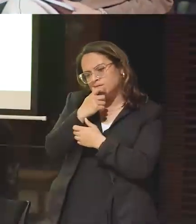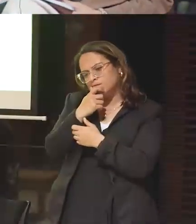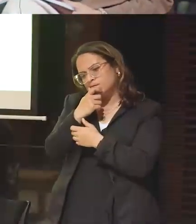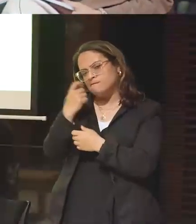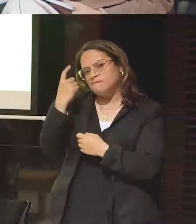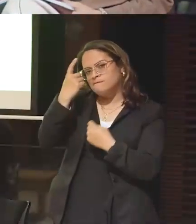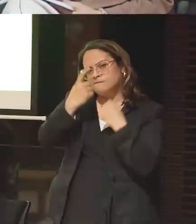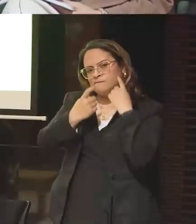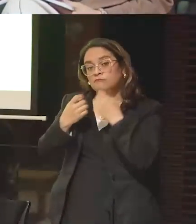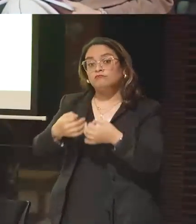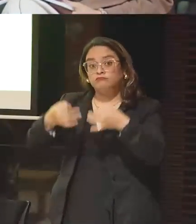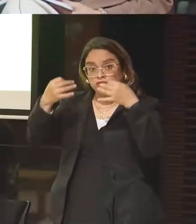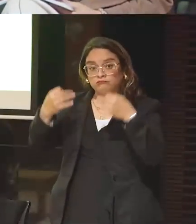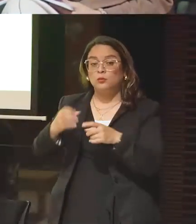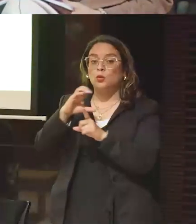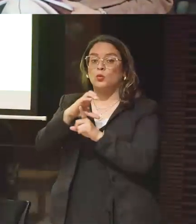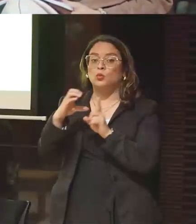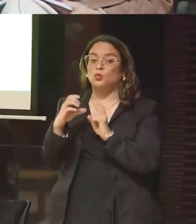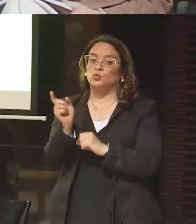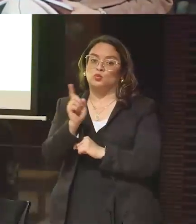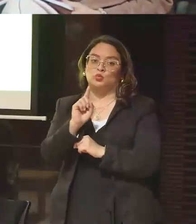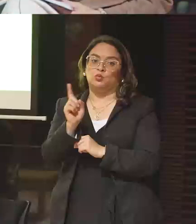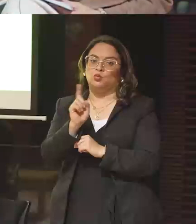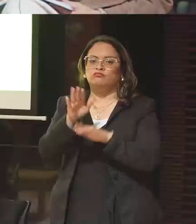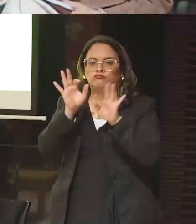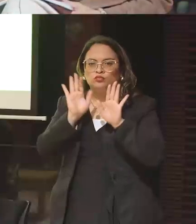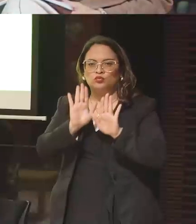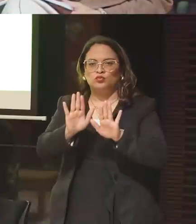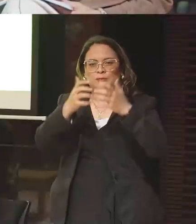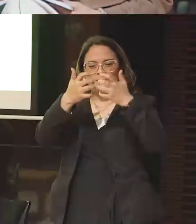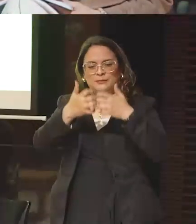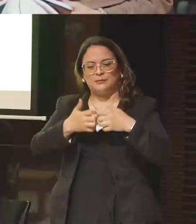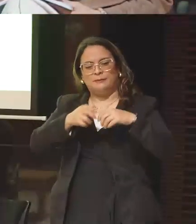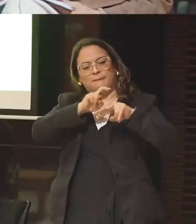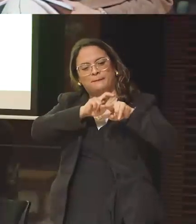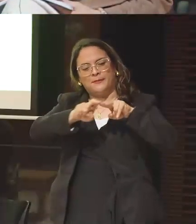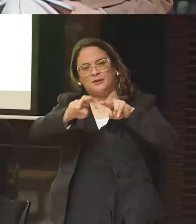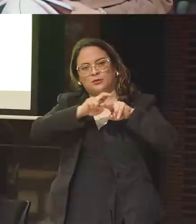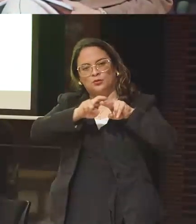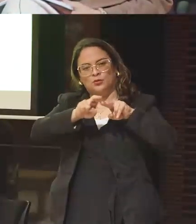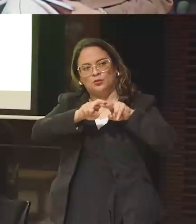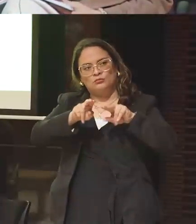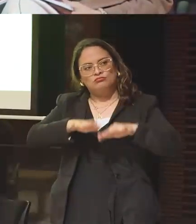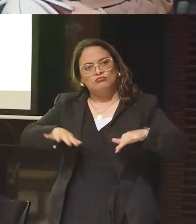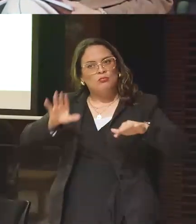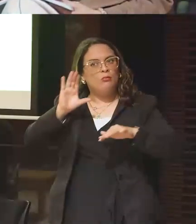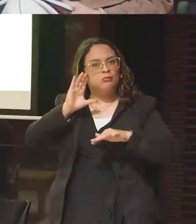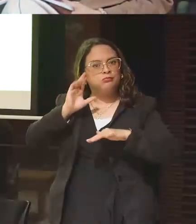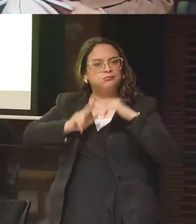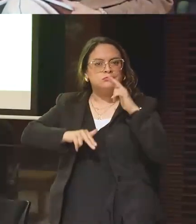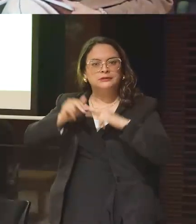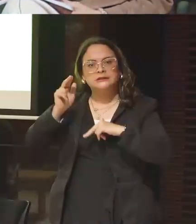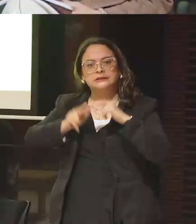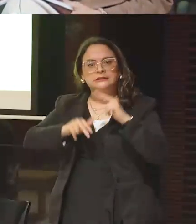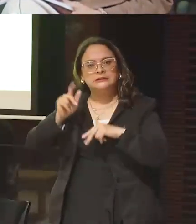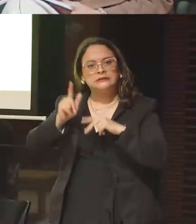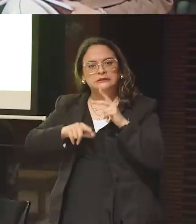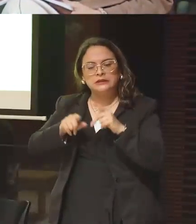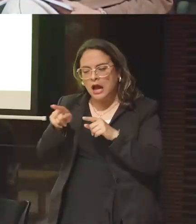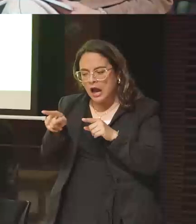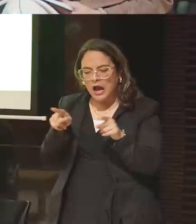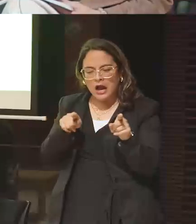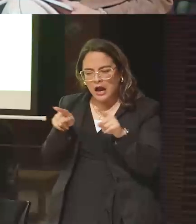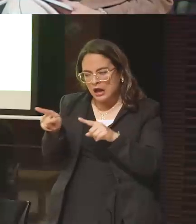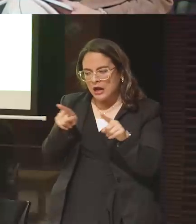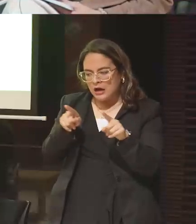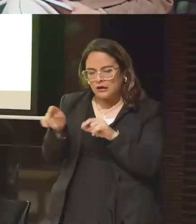no estábamos hablando de cultura, estábamos hablando del metro de Bogotá, de entender su condición, y entonces empezaron a aparecer unas similitudes